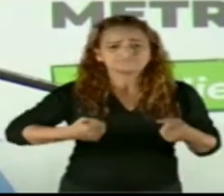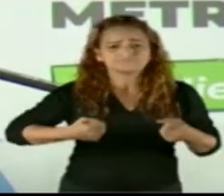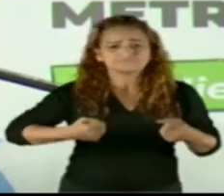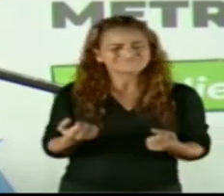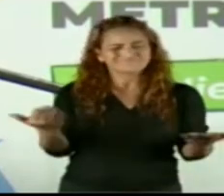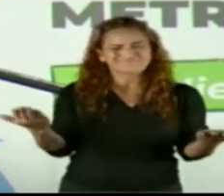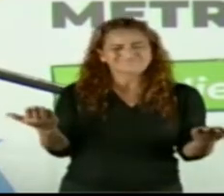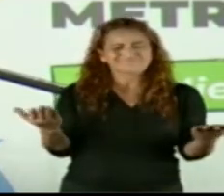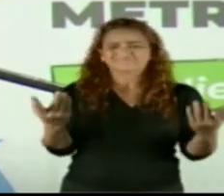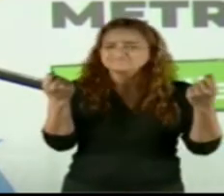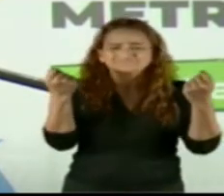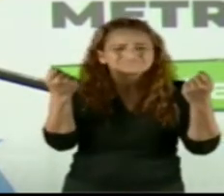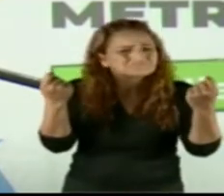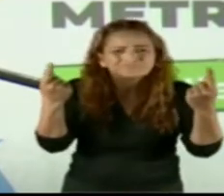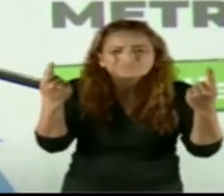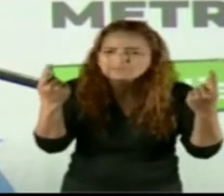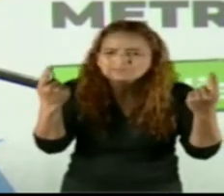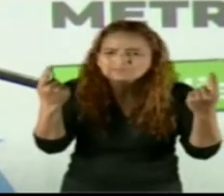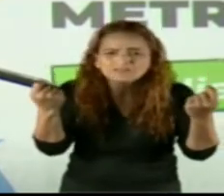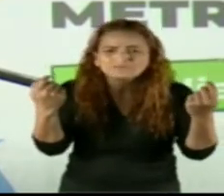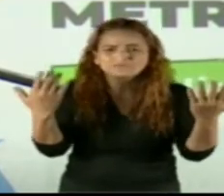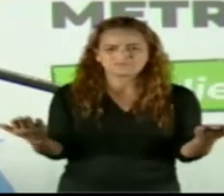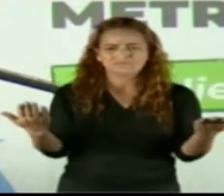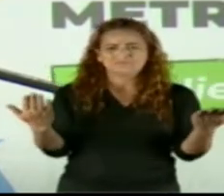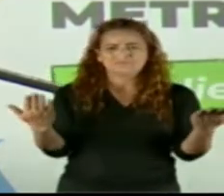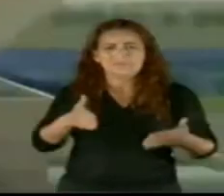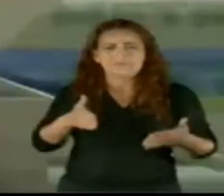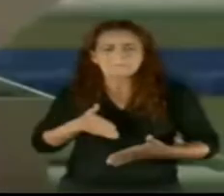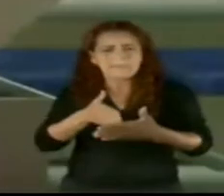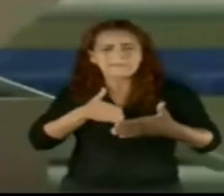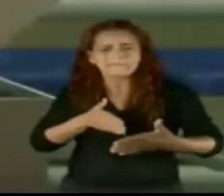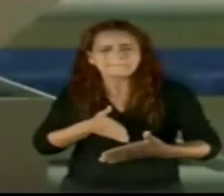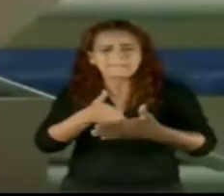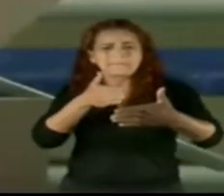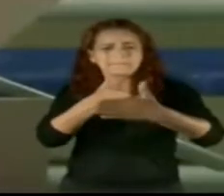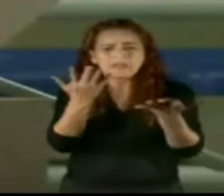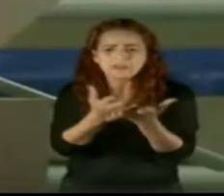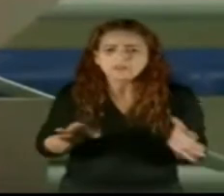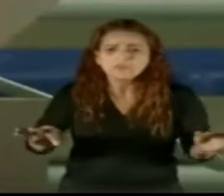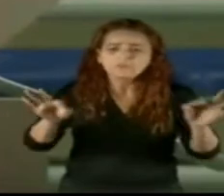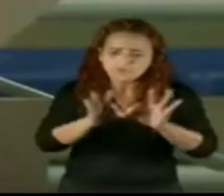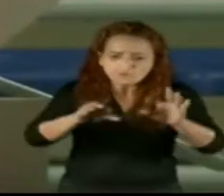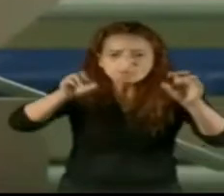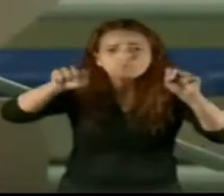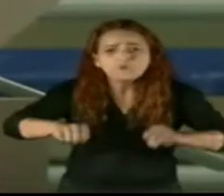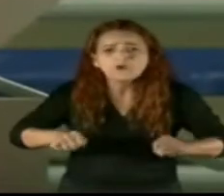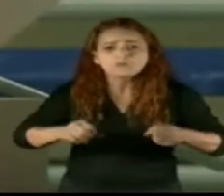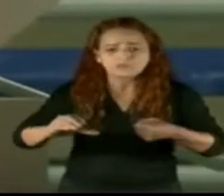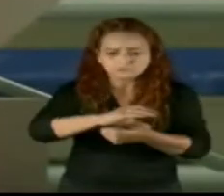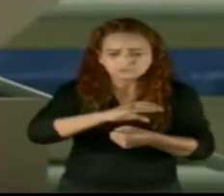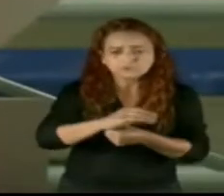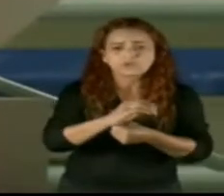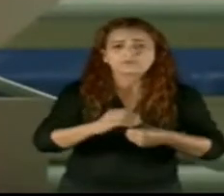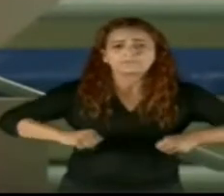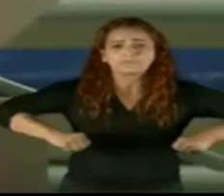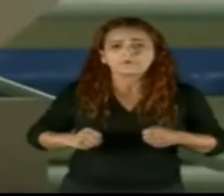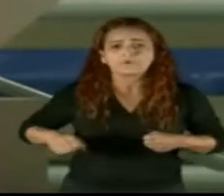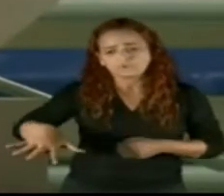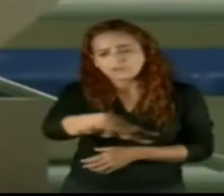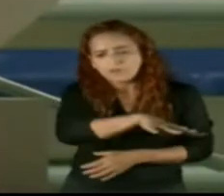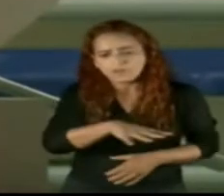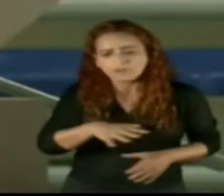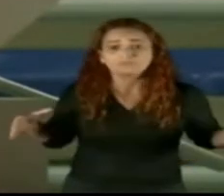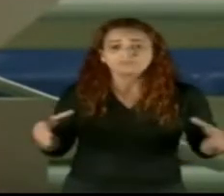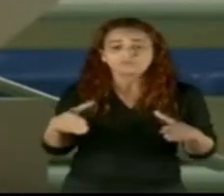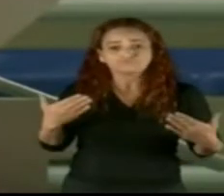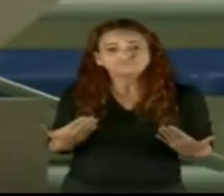No entiendo por qué tantos intereses se oponen a que no sea posible Bogotá región.